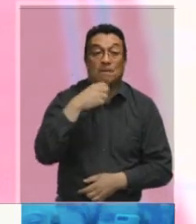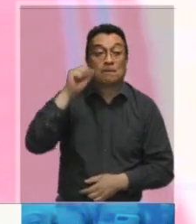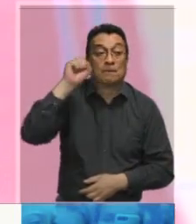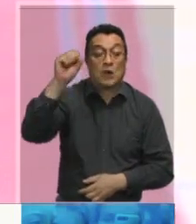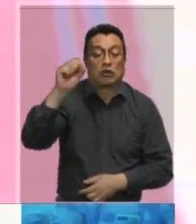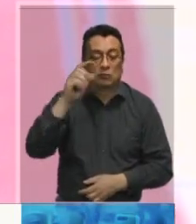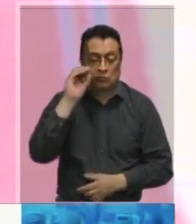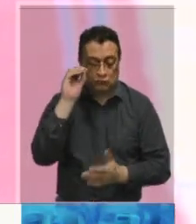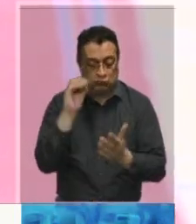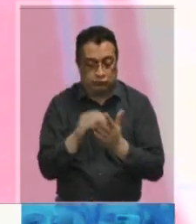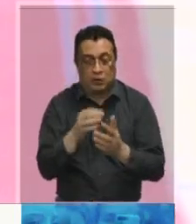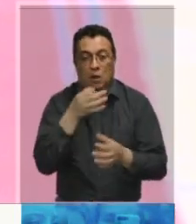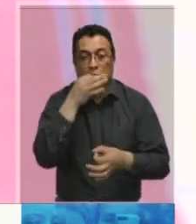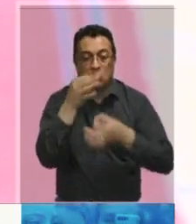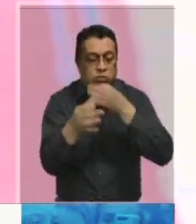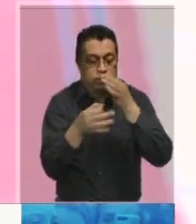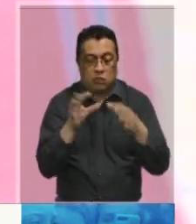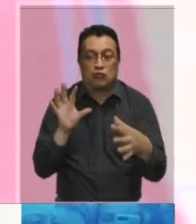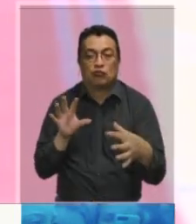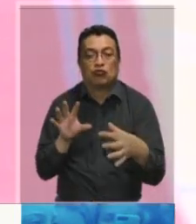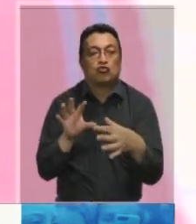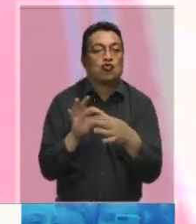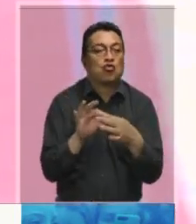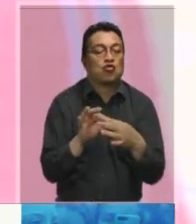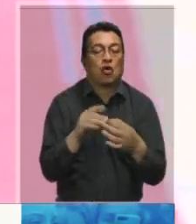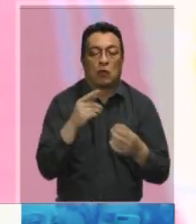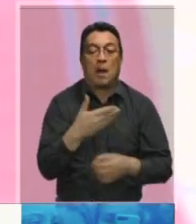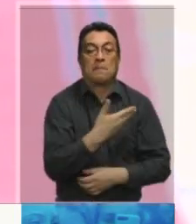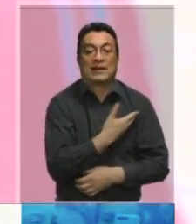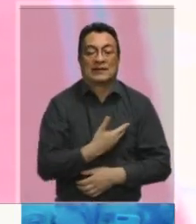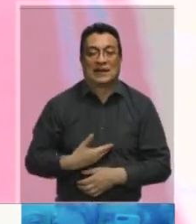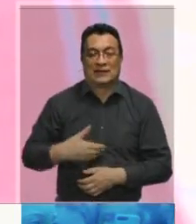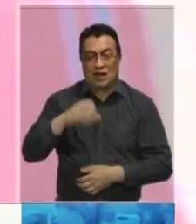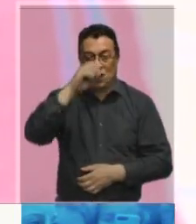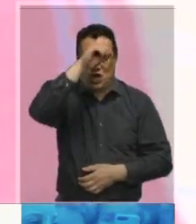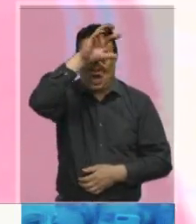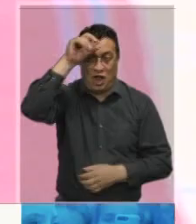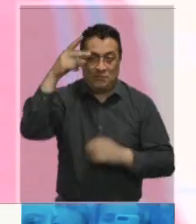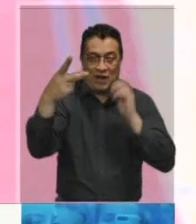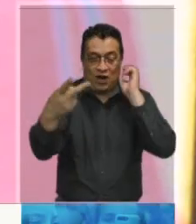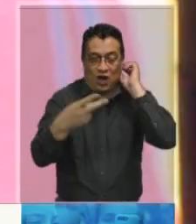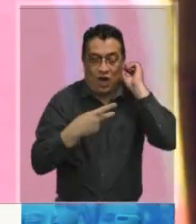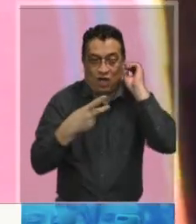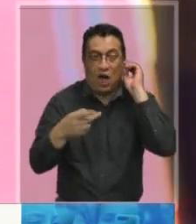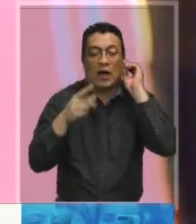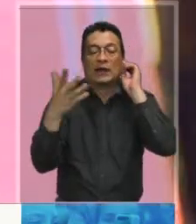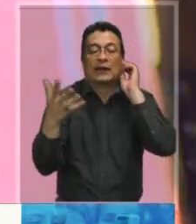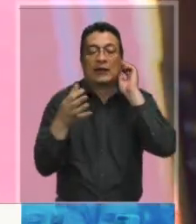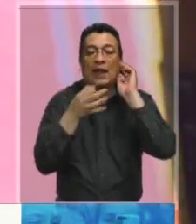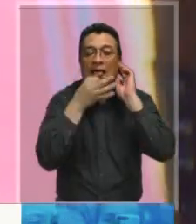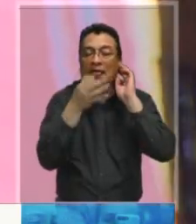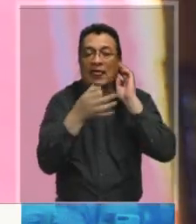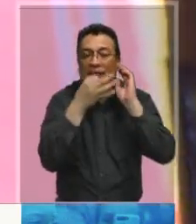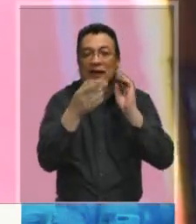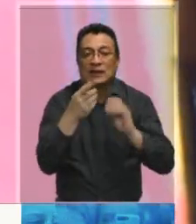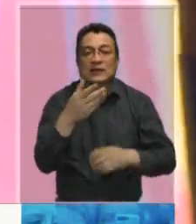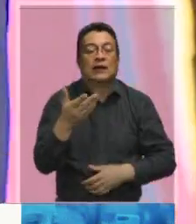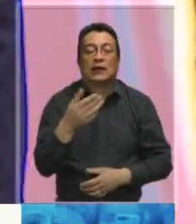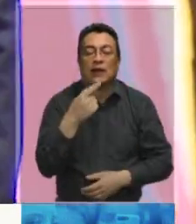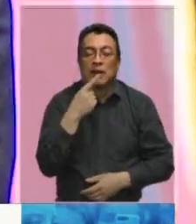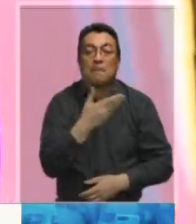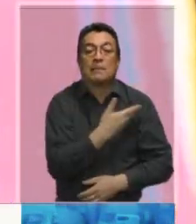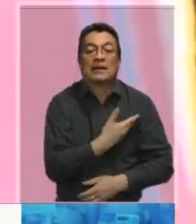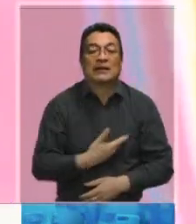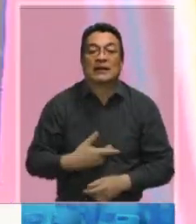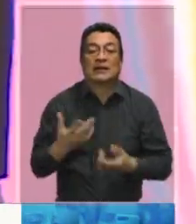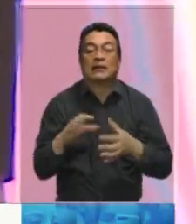de Chile en una declaración conjunta con el presidente colombiano y vamos a escuchar qué fue lo que dijo el presidente con respecto a